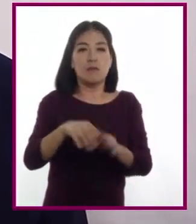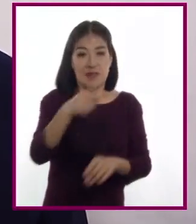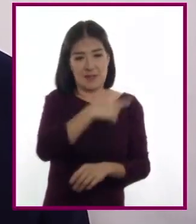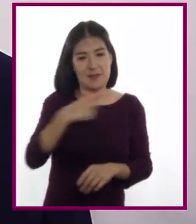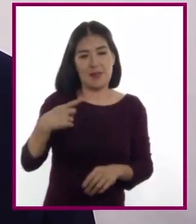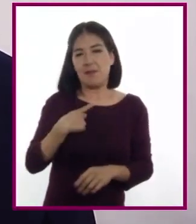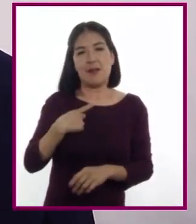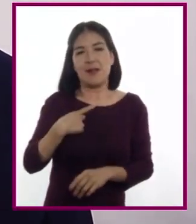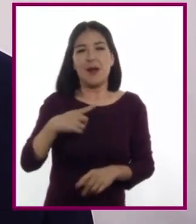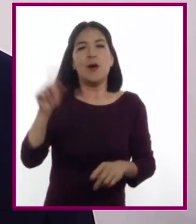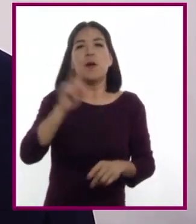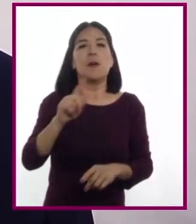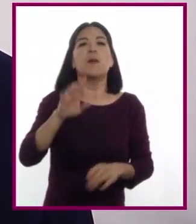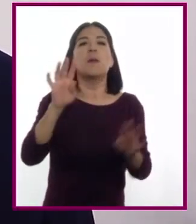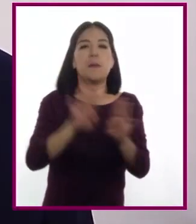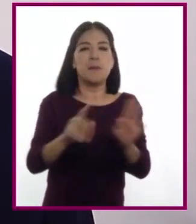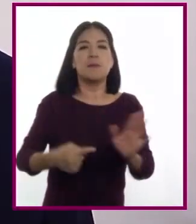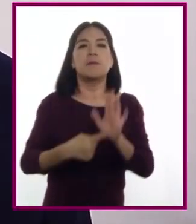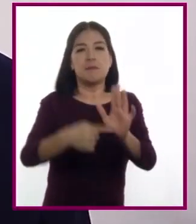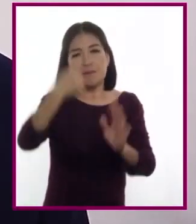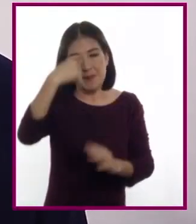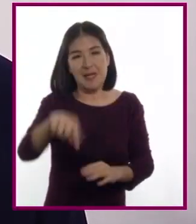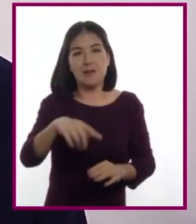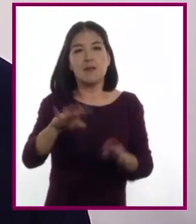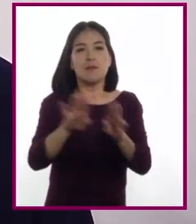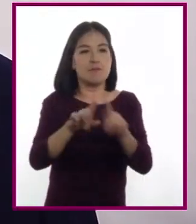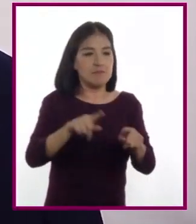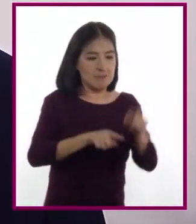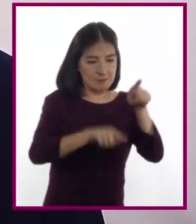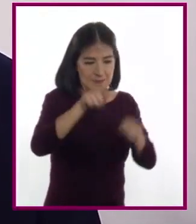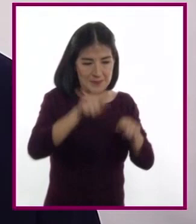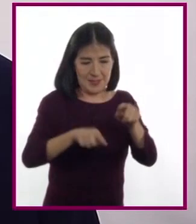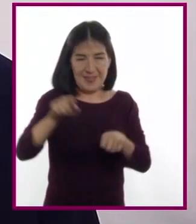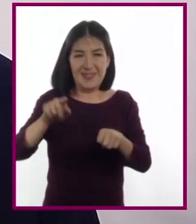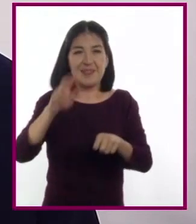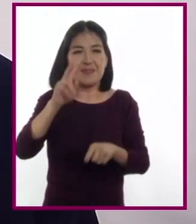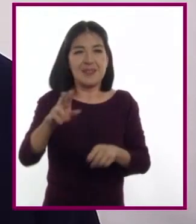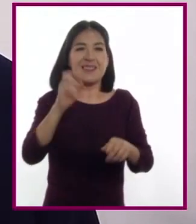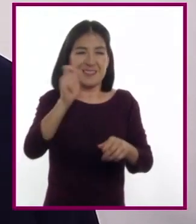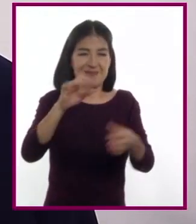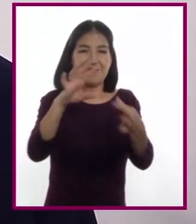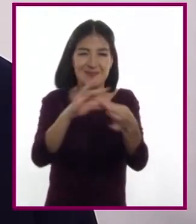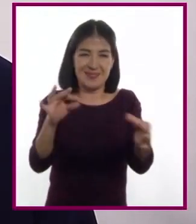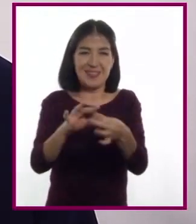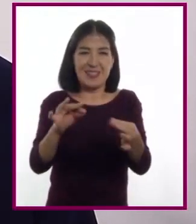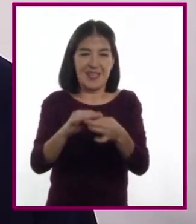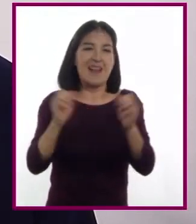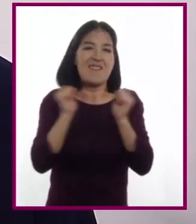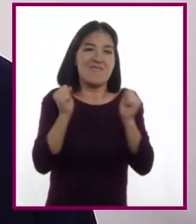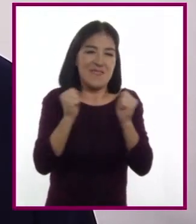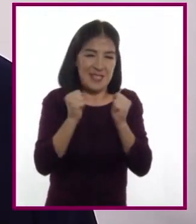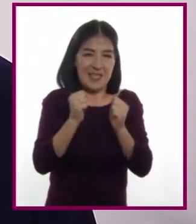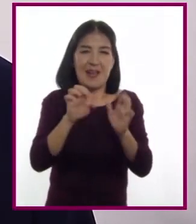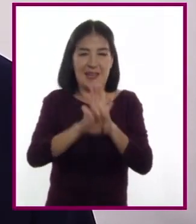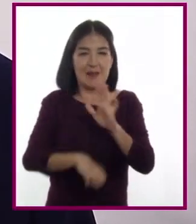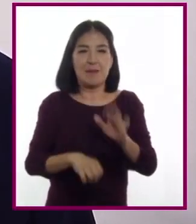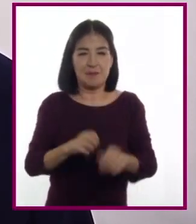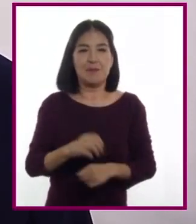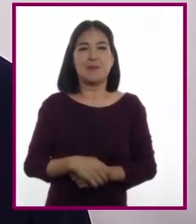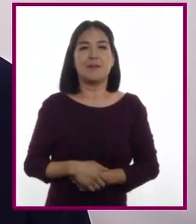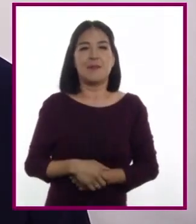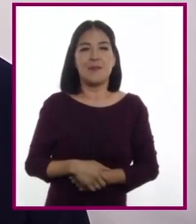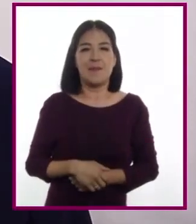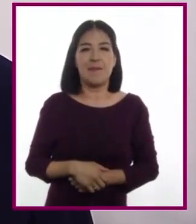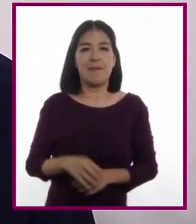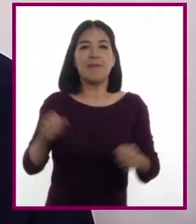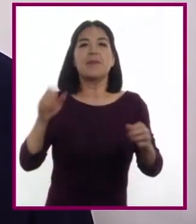deudas. En realidad aparecieron para las escalas, como esto que acabo de decirles de la temperatura, ¿no?